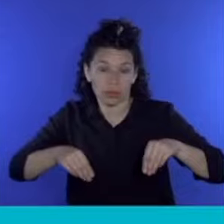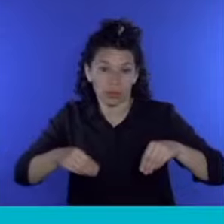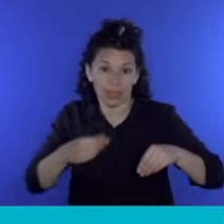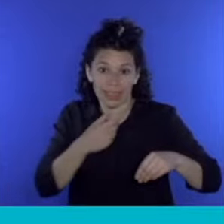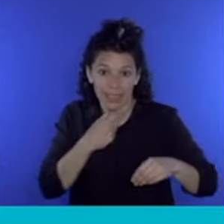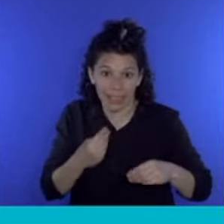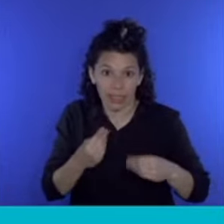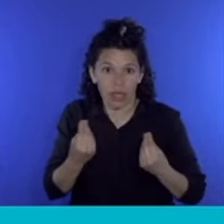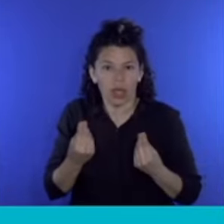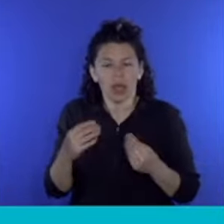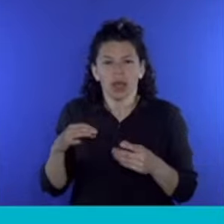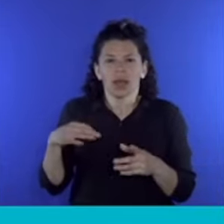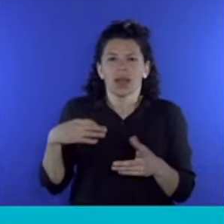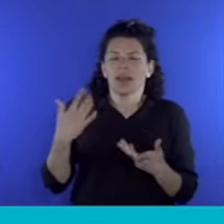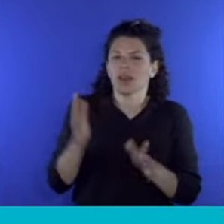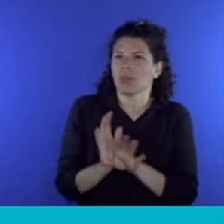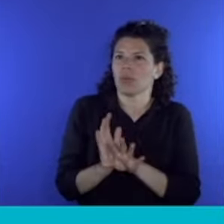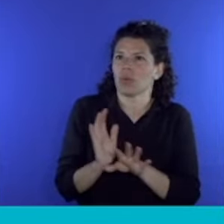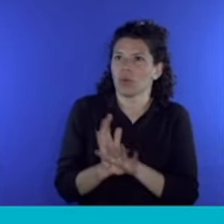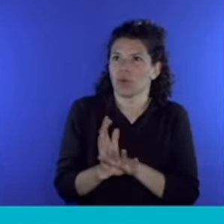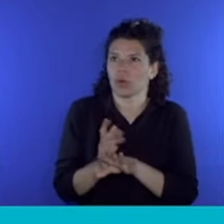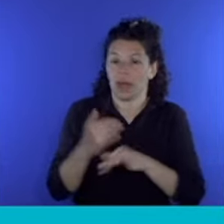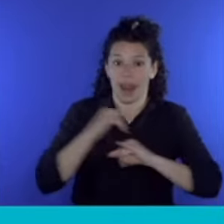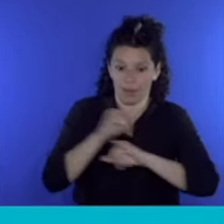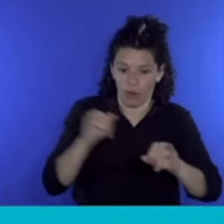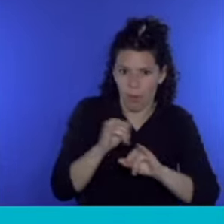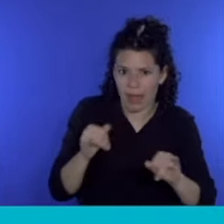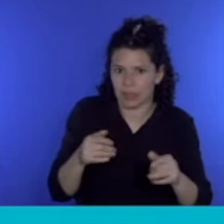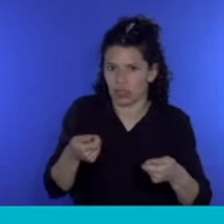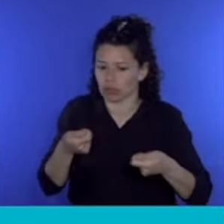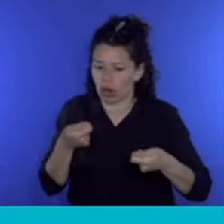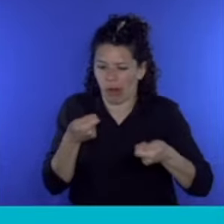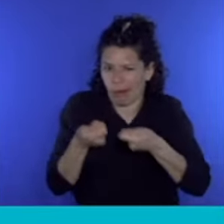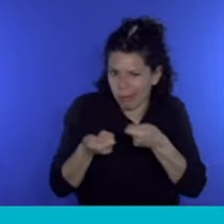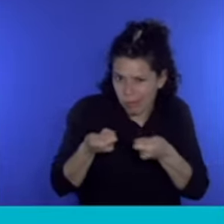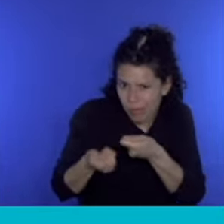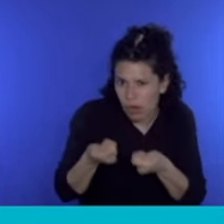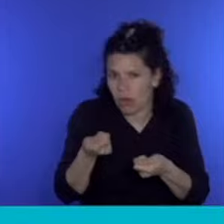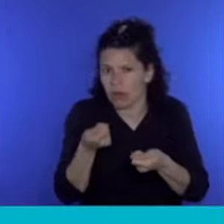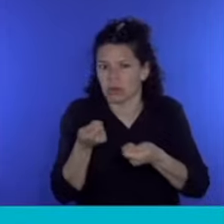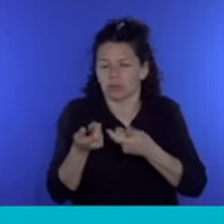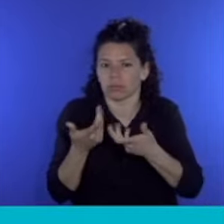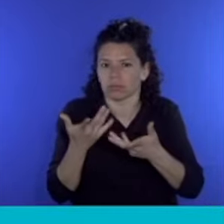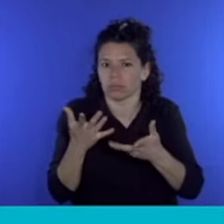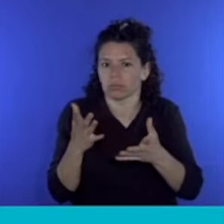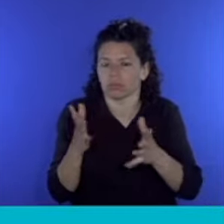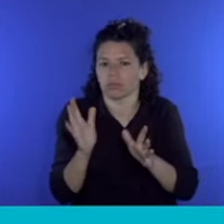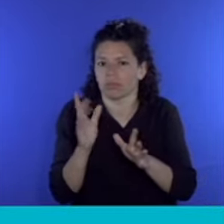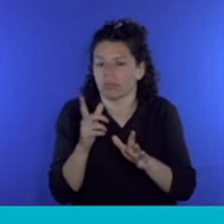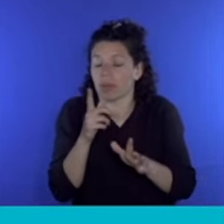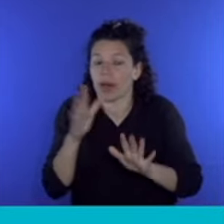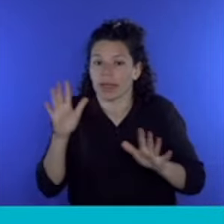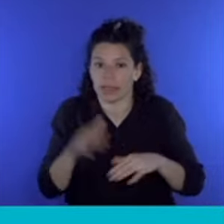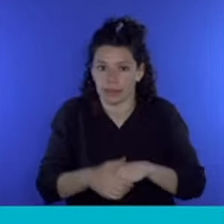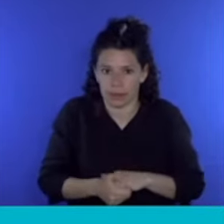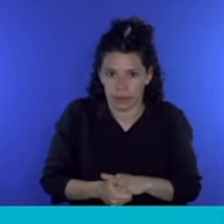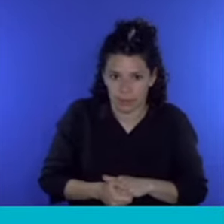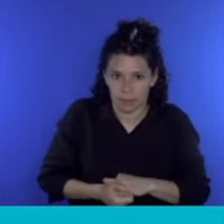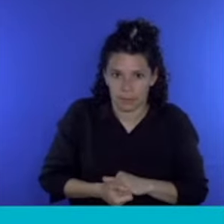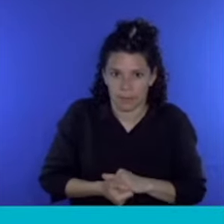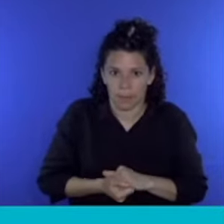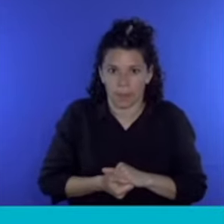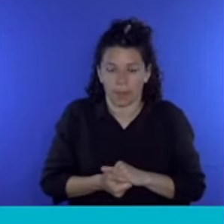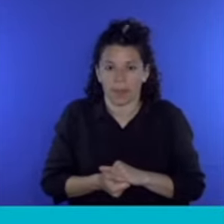gran manipulación de la información. Y nosotros que no somos exégetas de la Dirección General de Cultura y Educación de la provincia de